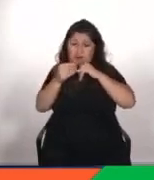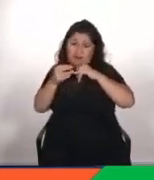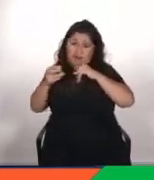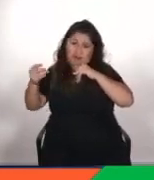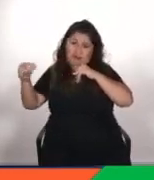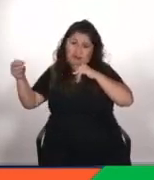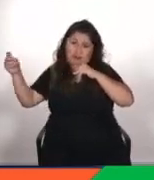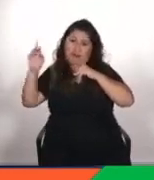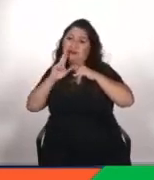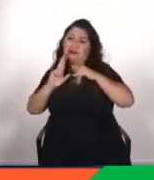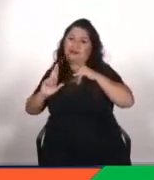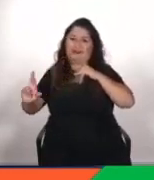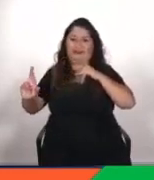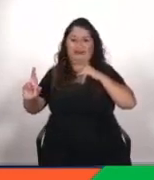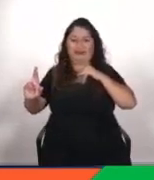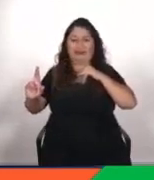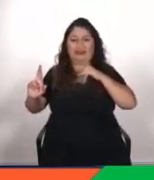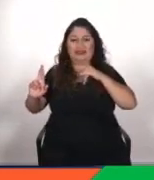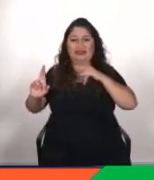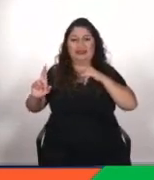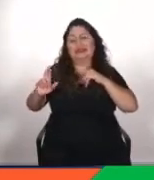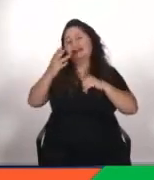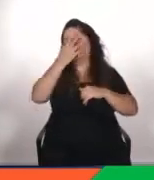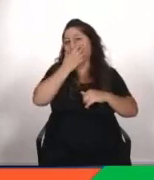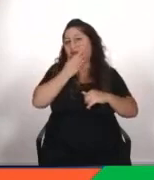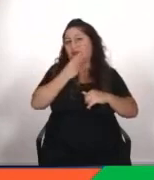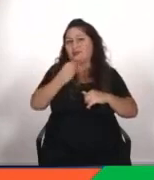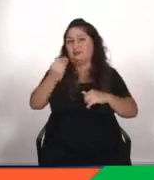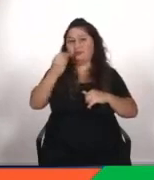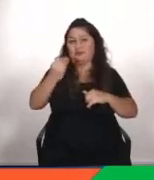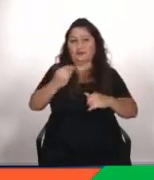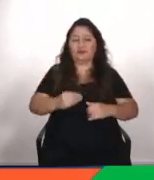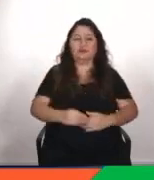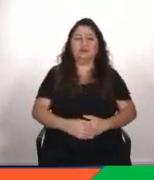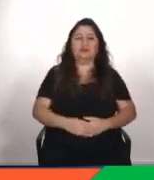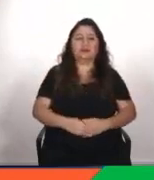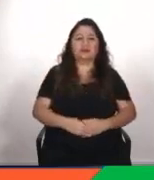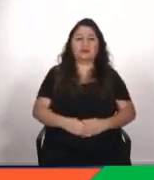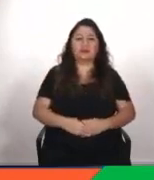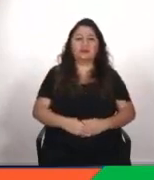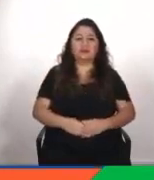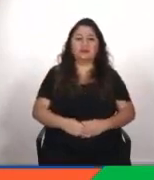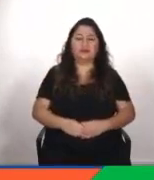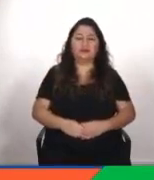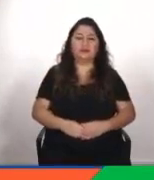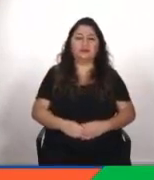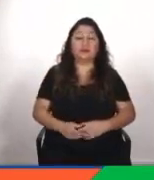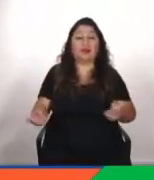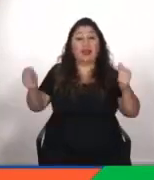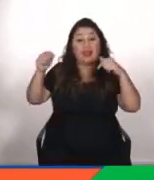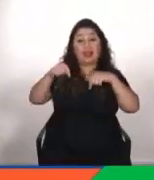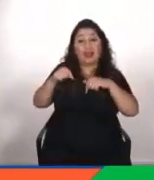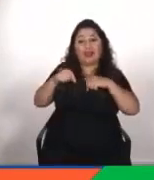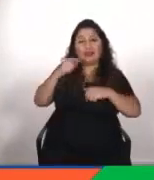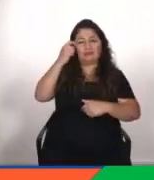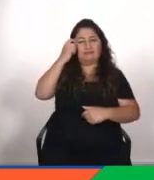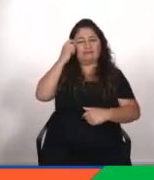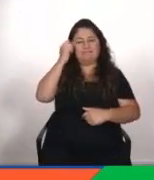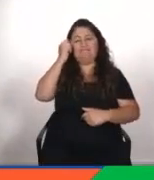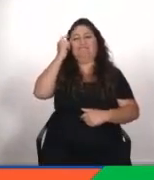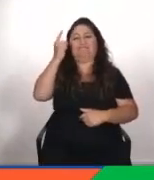entre una circunferencia y el diámetro es hermoso, sí. La verdad es que es un número hermoso. Oye, quiero aprovechar de colgarme ahora y se me ocurrió una pregunta a mí